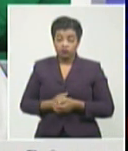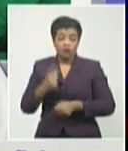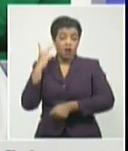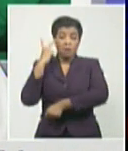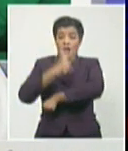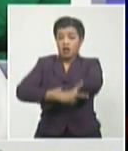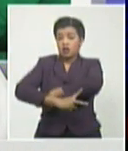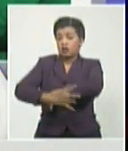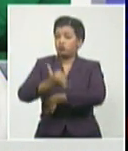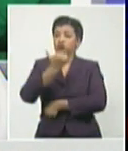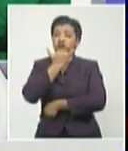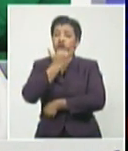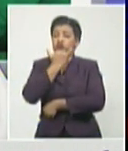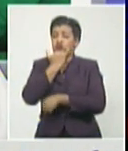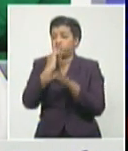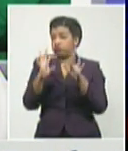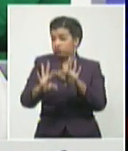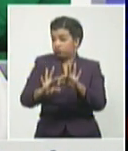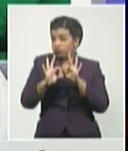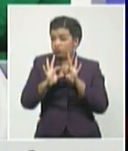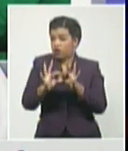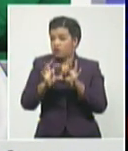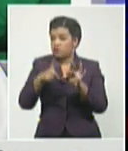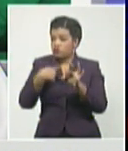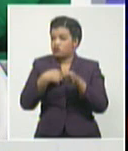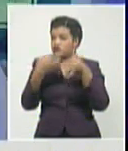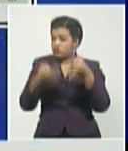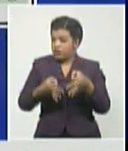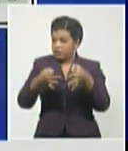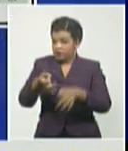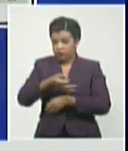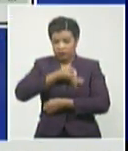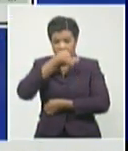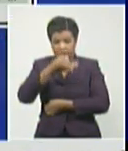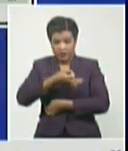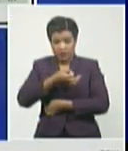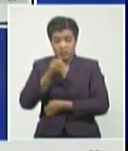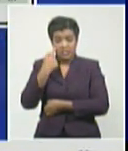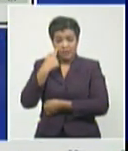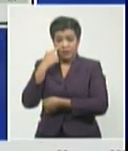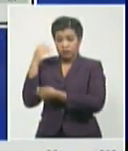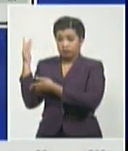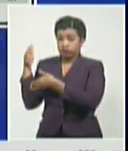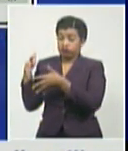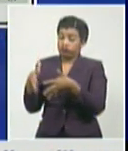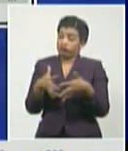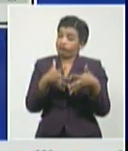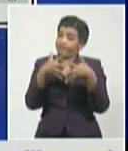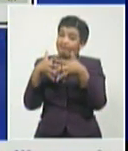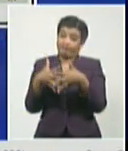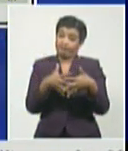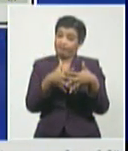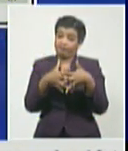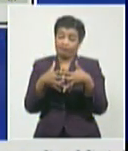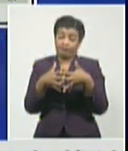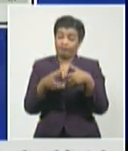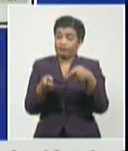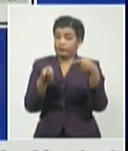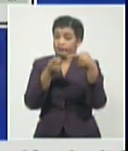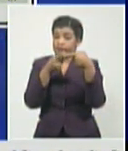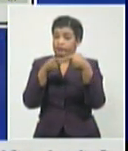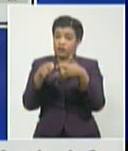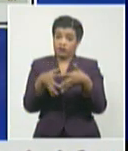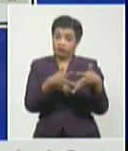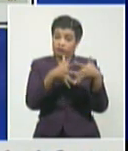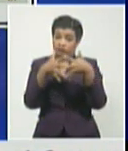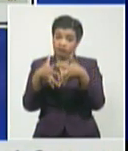mundo que siempre lo reflejamos pues bueno por los estados unidos de norteamérica a la cabeza